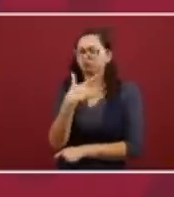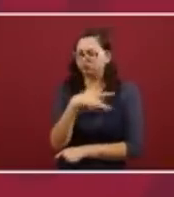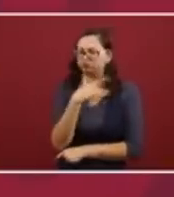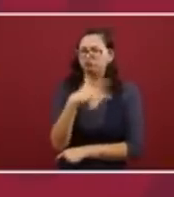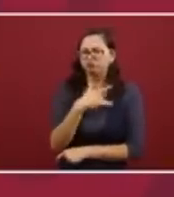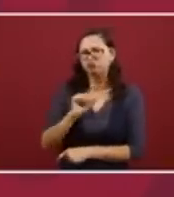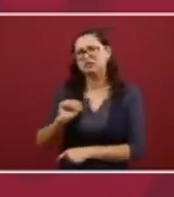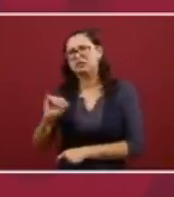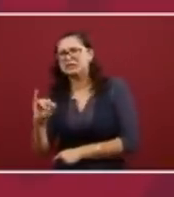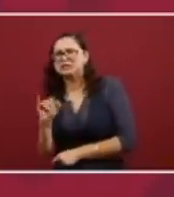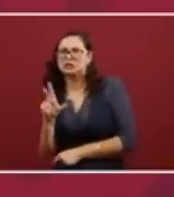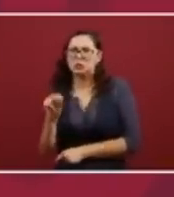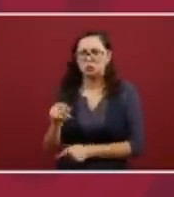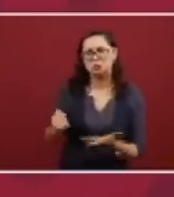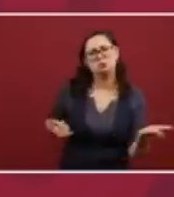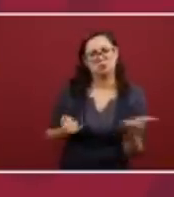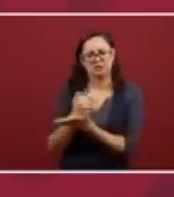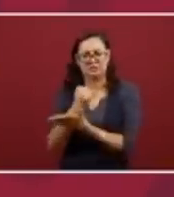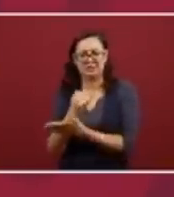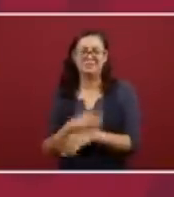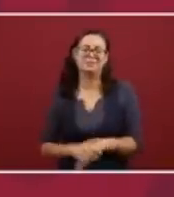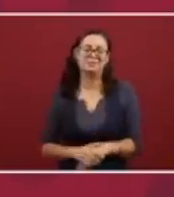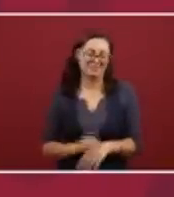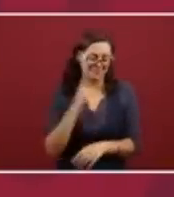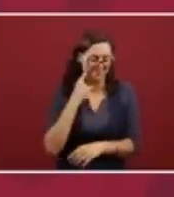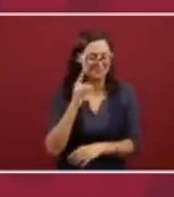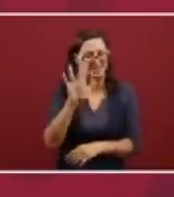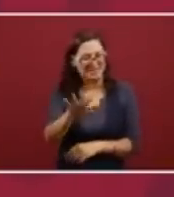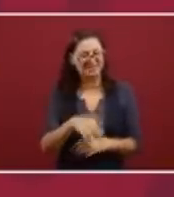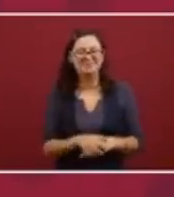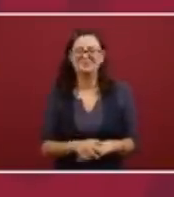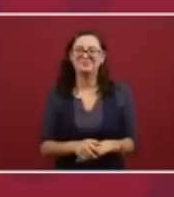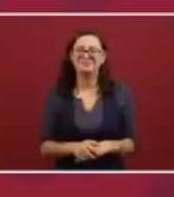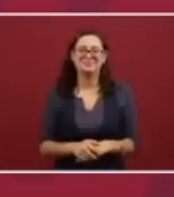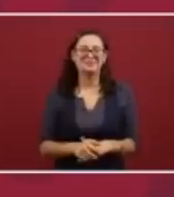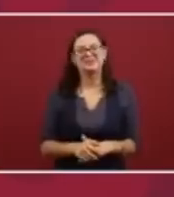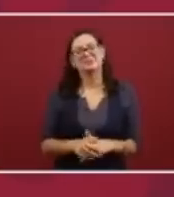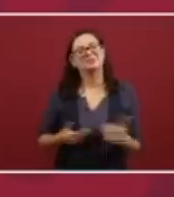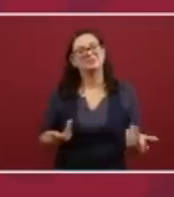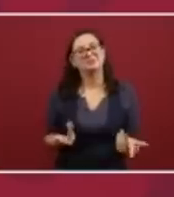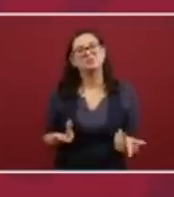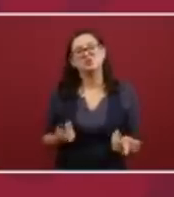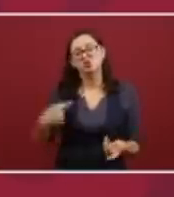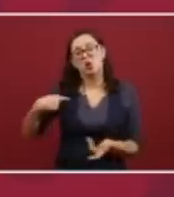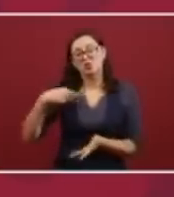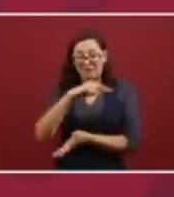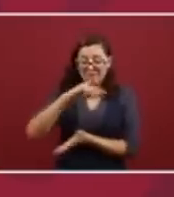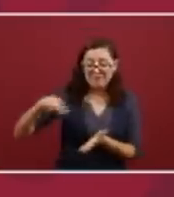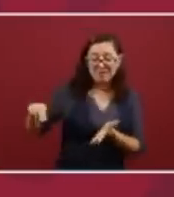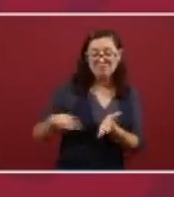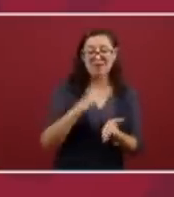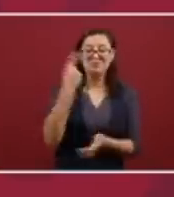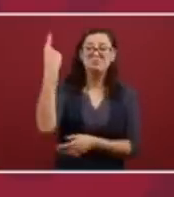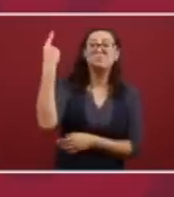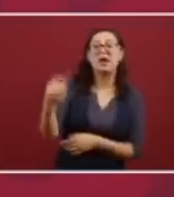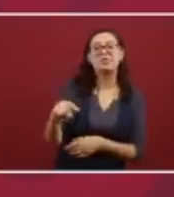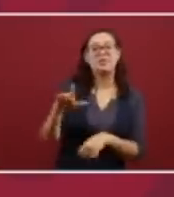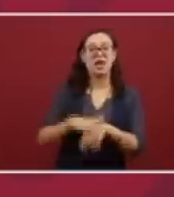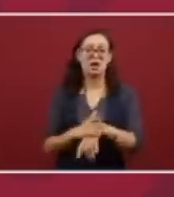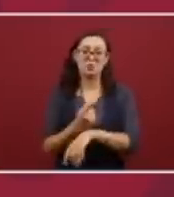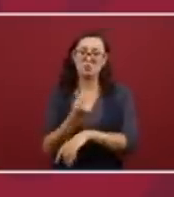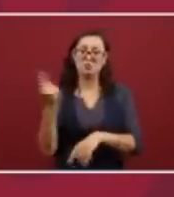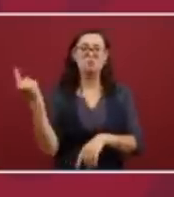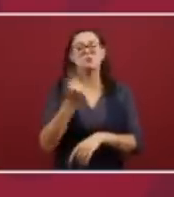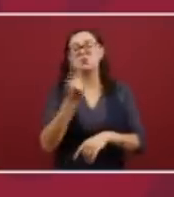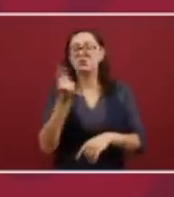tuvimos que hacer esto porque era un desorden a pesar de que